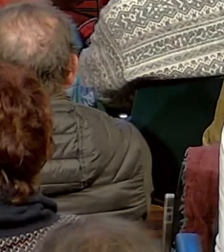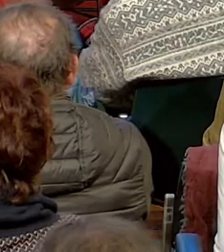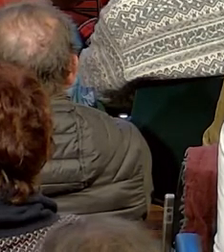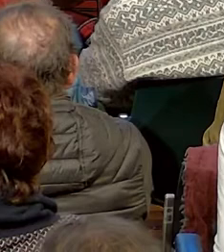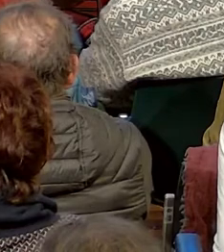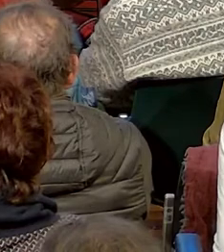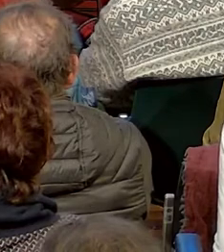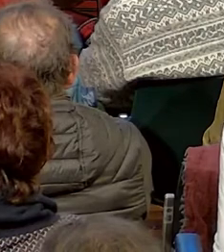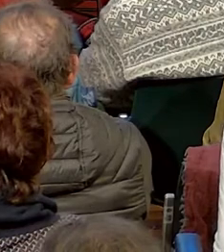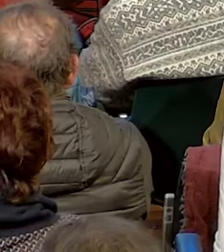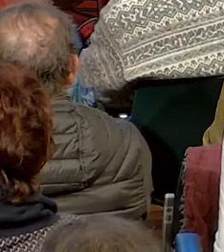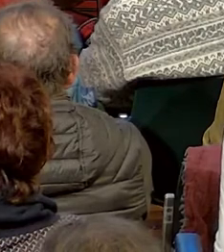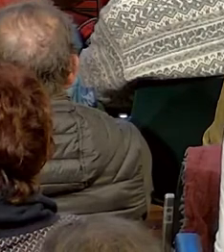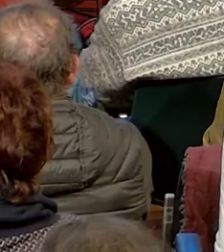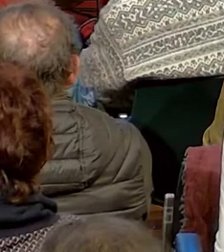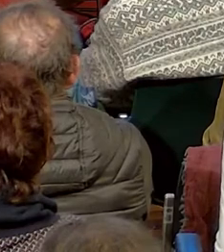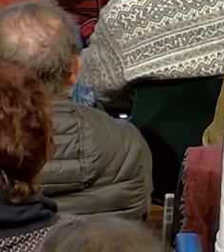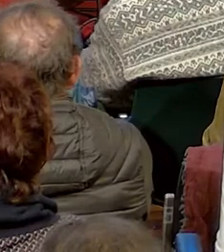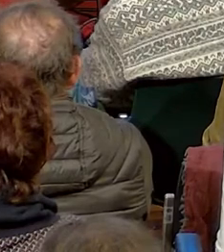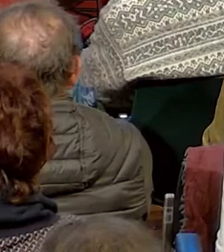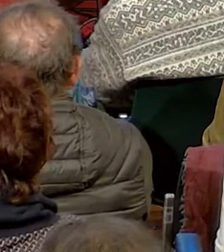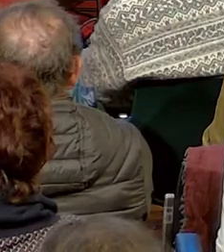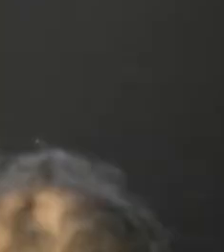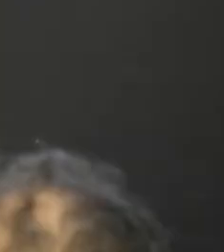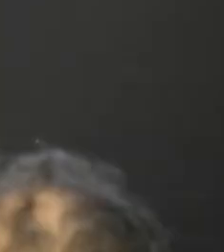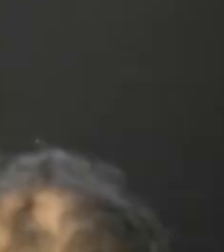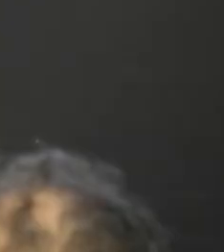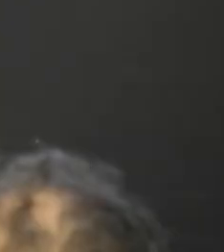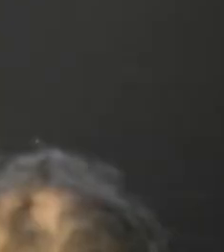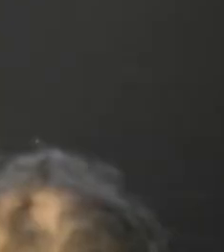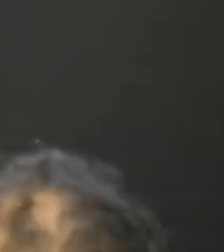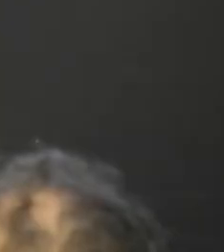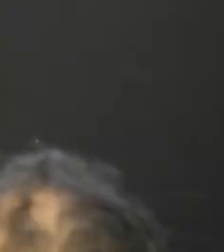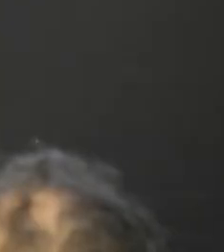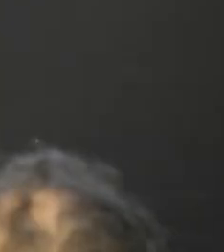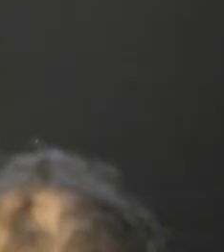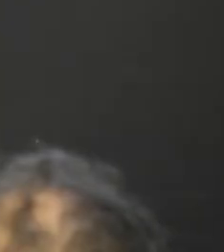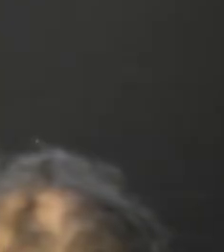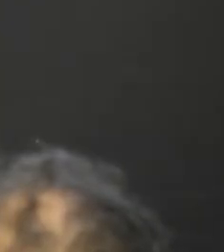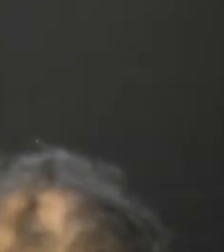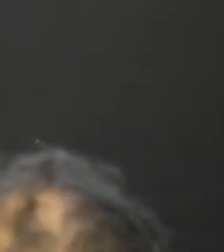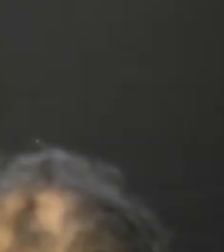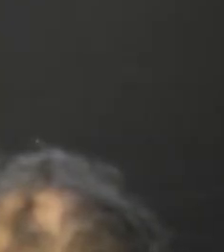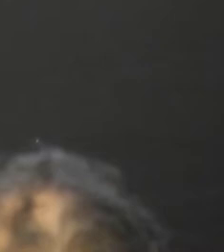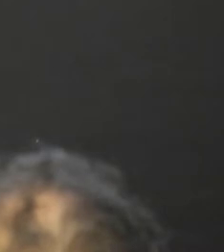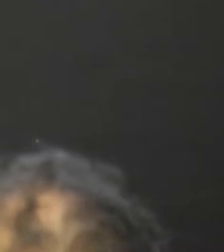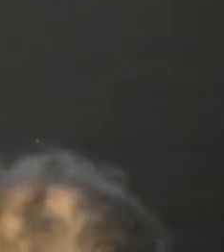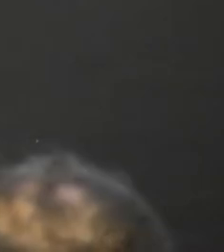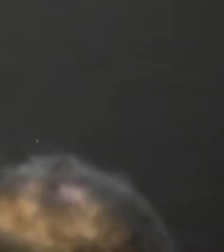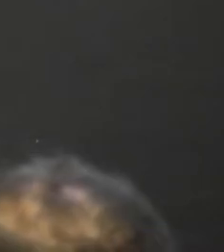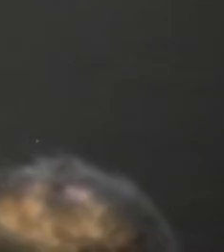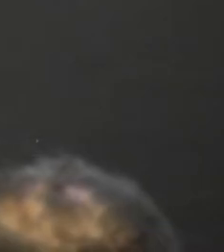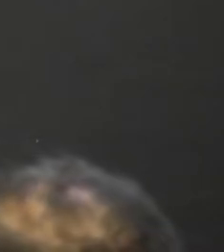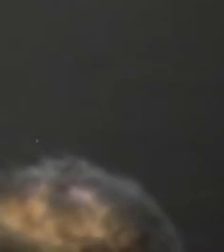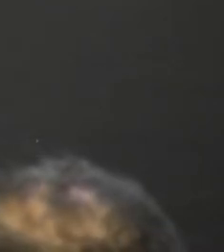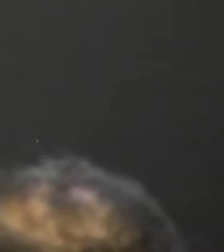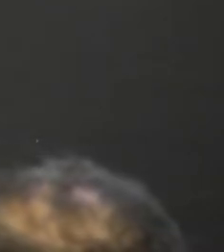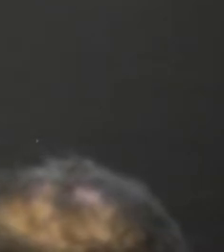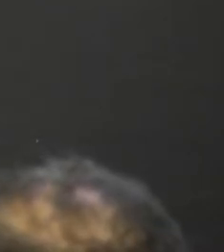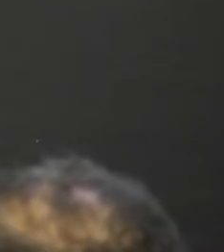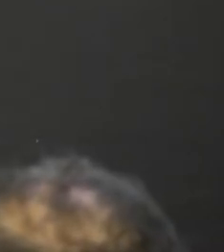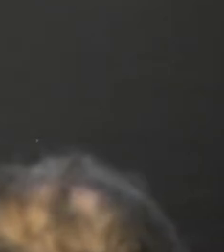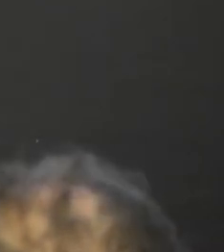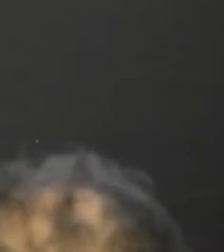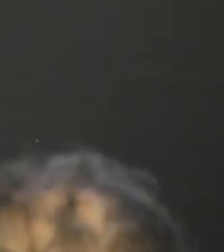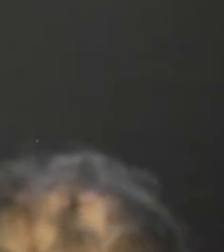cada un e cada unha de vos, para que contedes un pouco se considerades que segue afectando a visión que a cidadanía